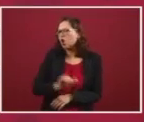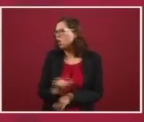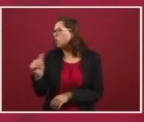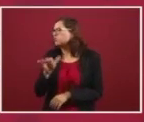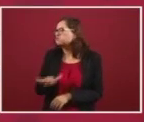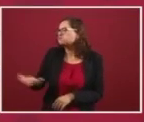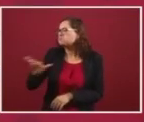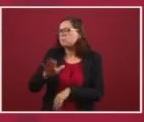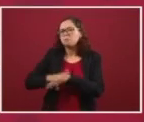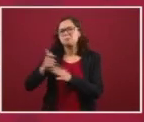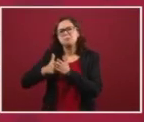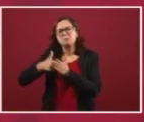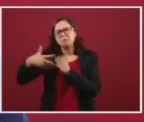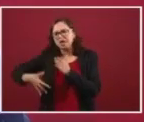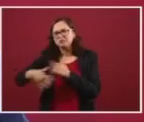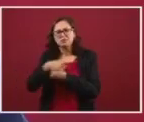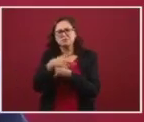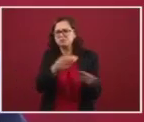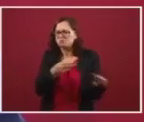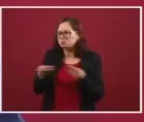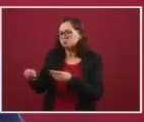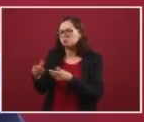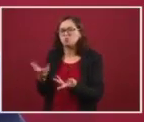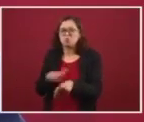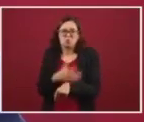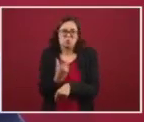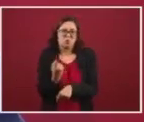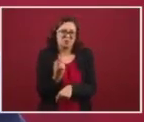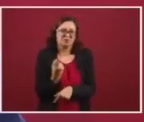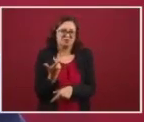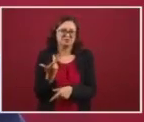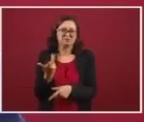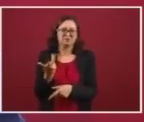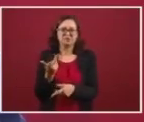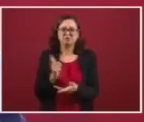una contraprestación productiva, les cuesta un precio menor